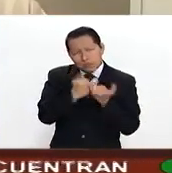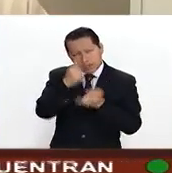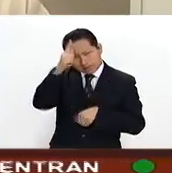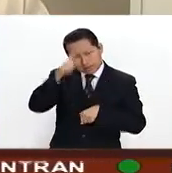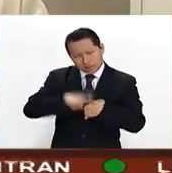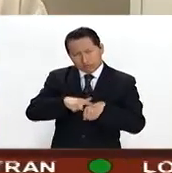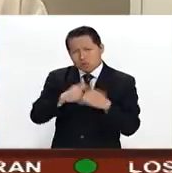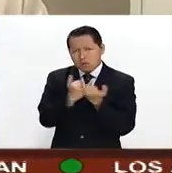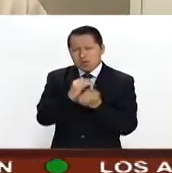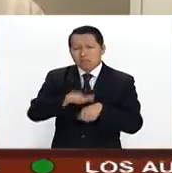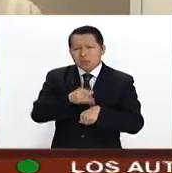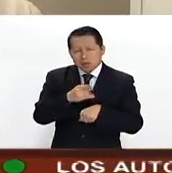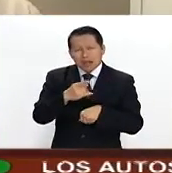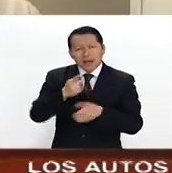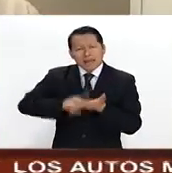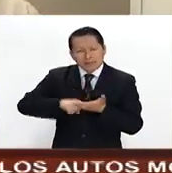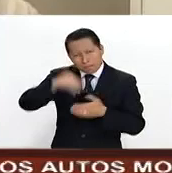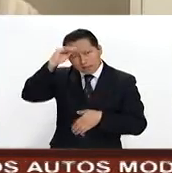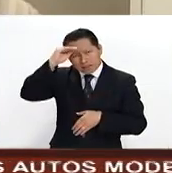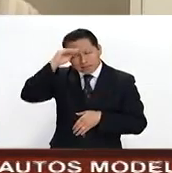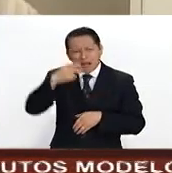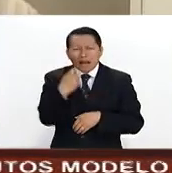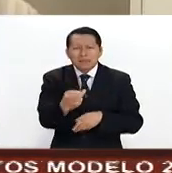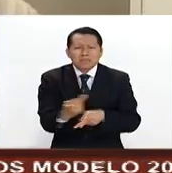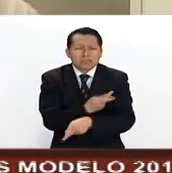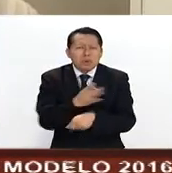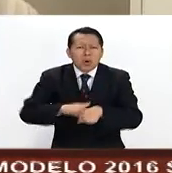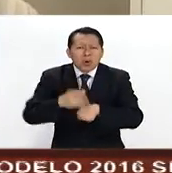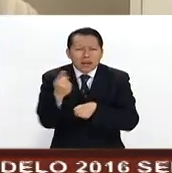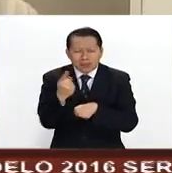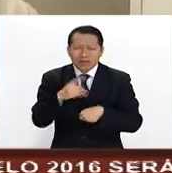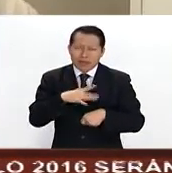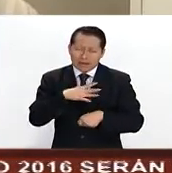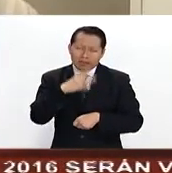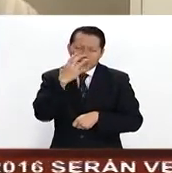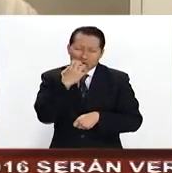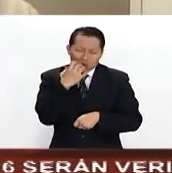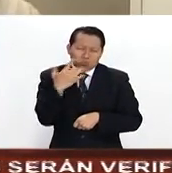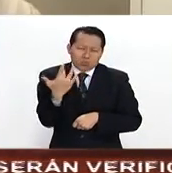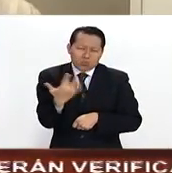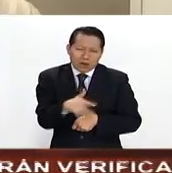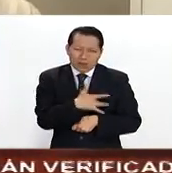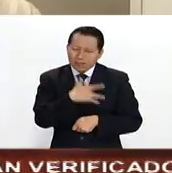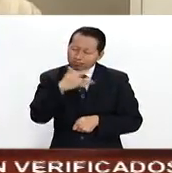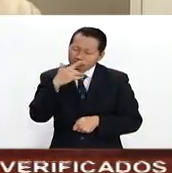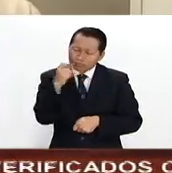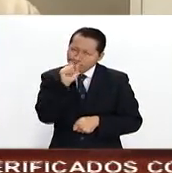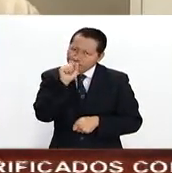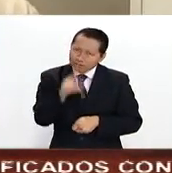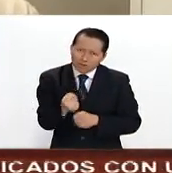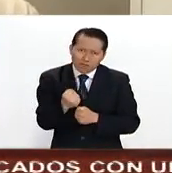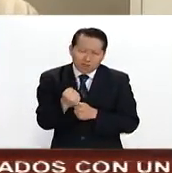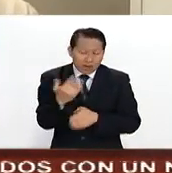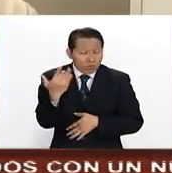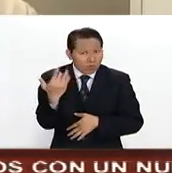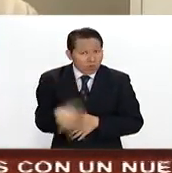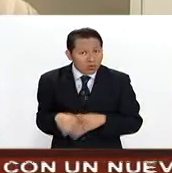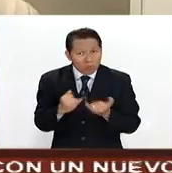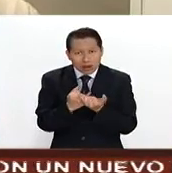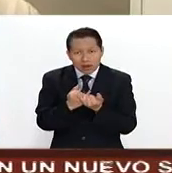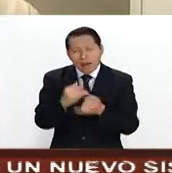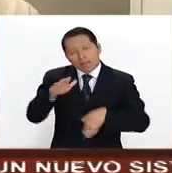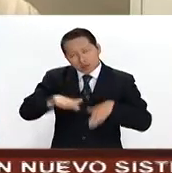nos confronta de por qué sucedieron las cosas y es un dolor además que no es tan fácilmente asimilable, que requiere en muchos de los casos el apoyo